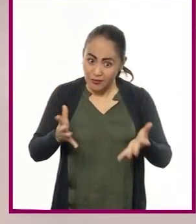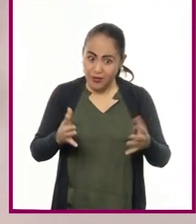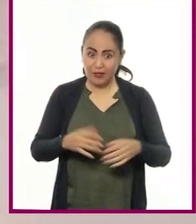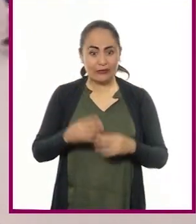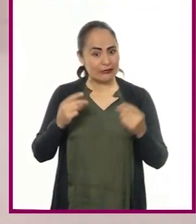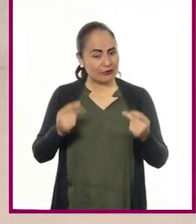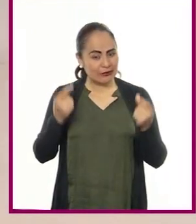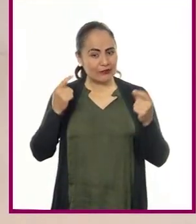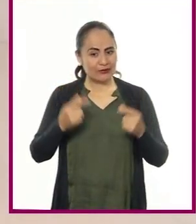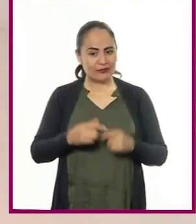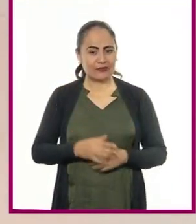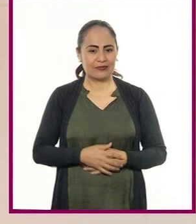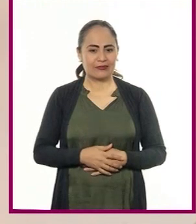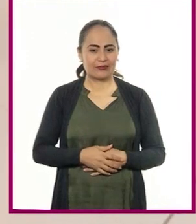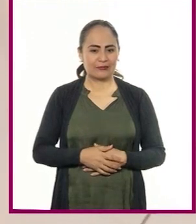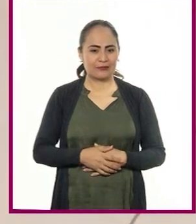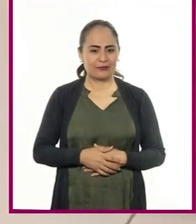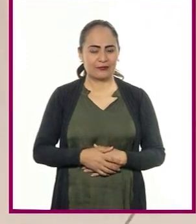vamos!